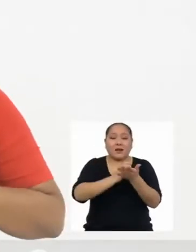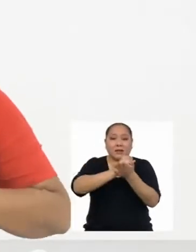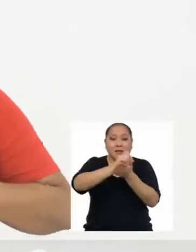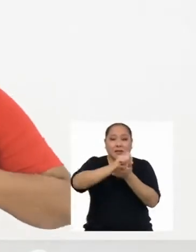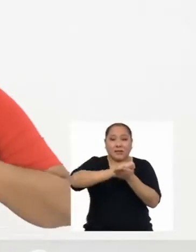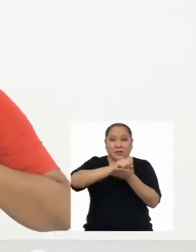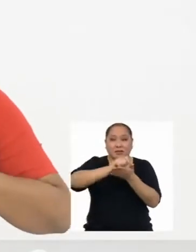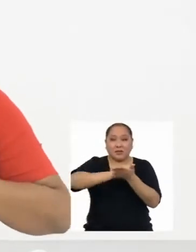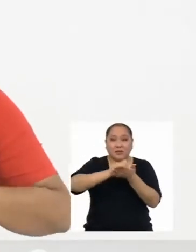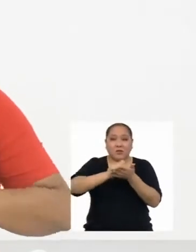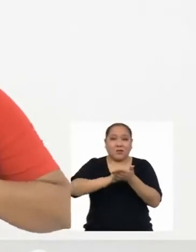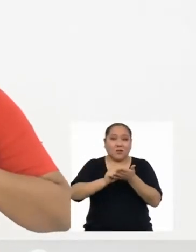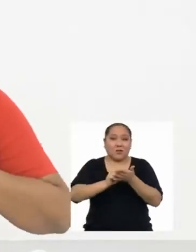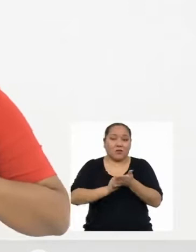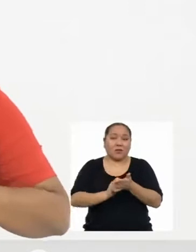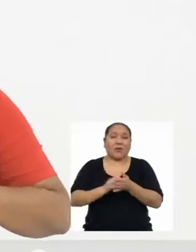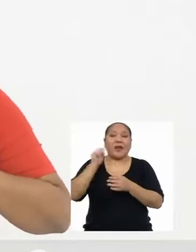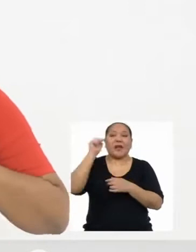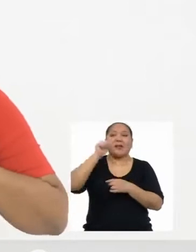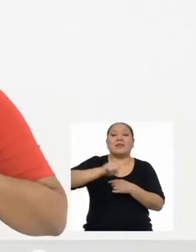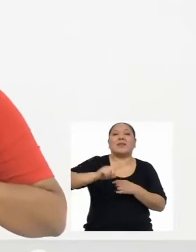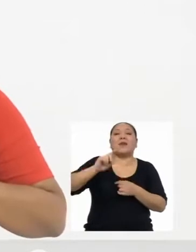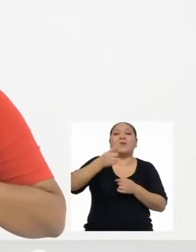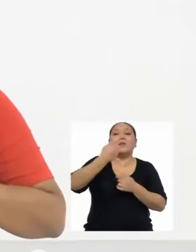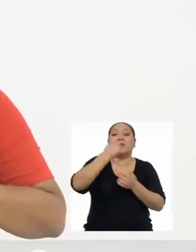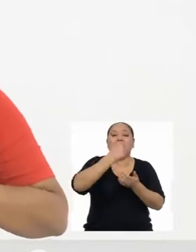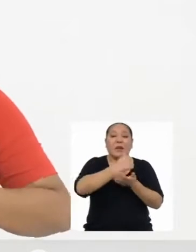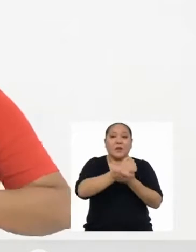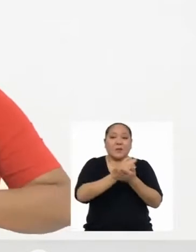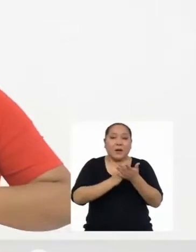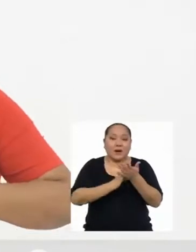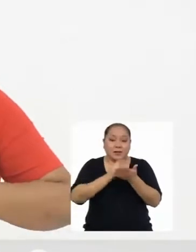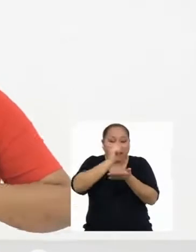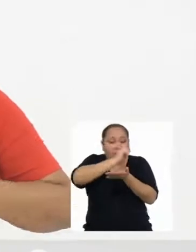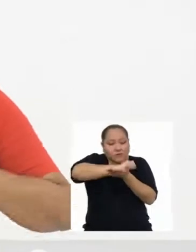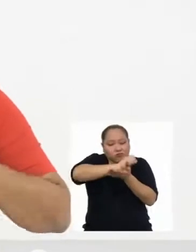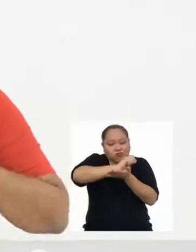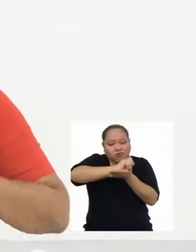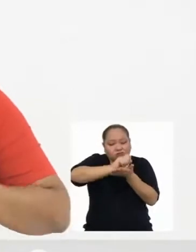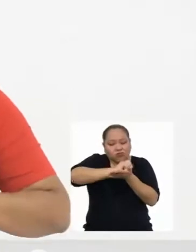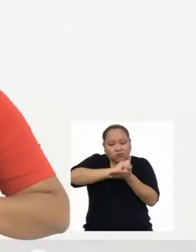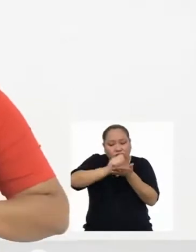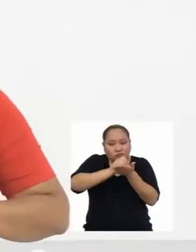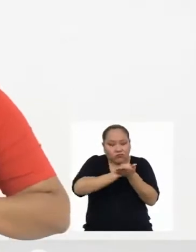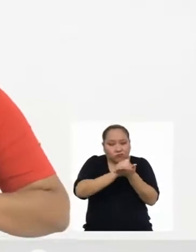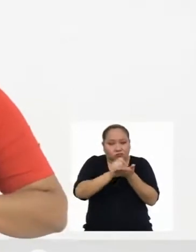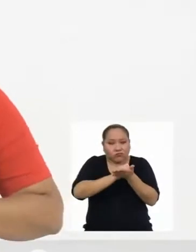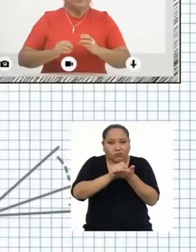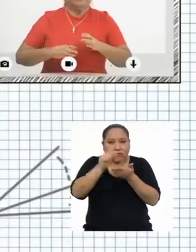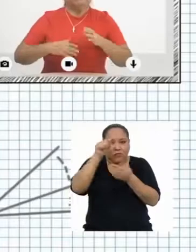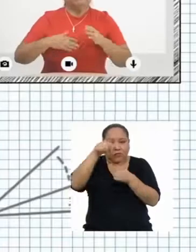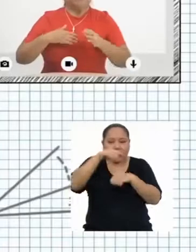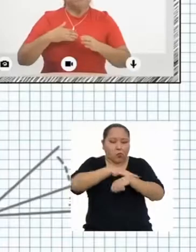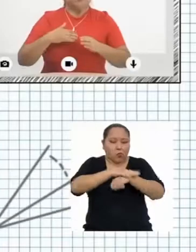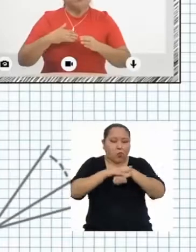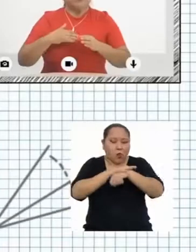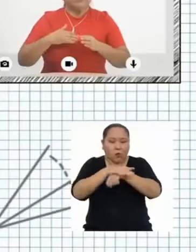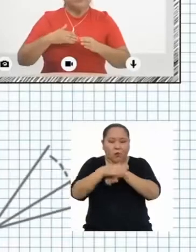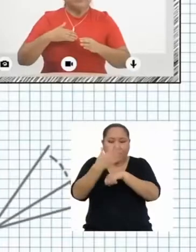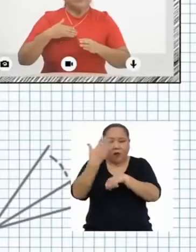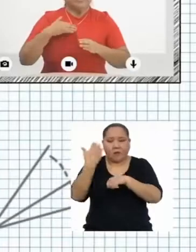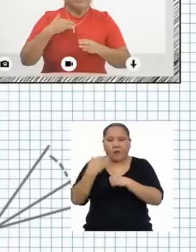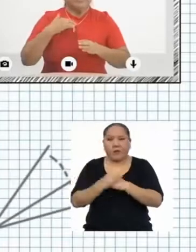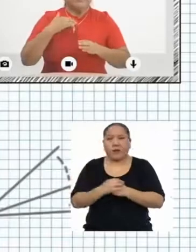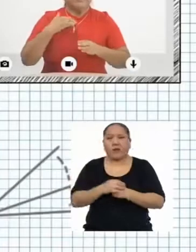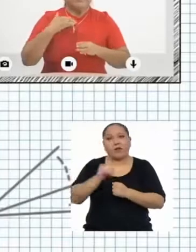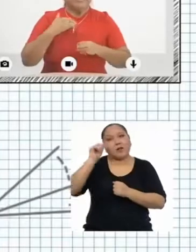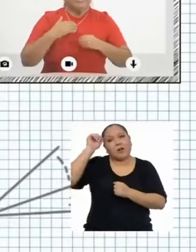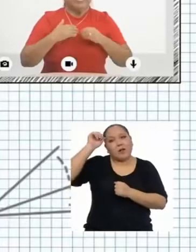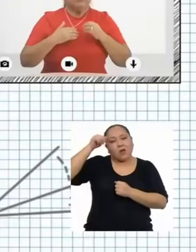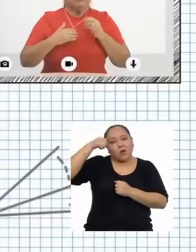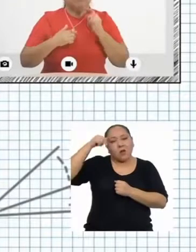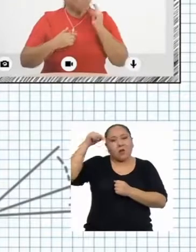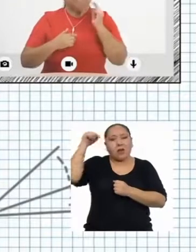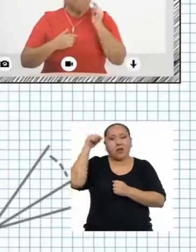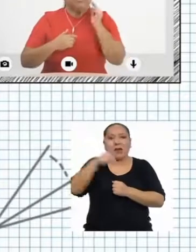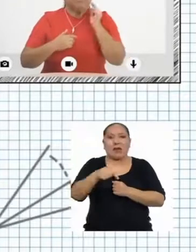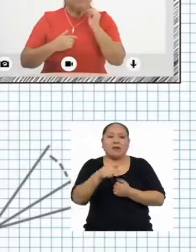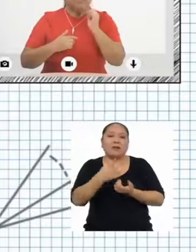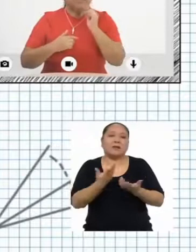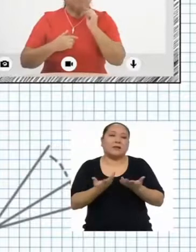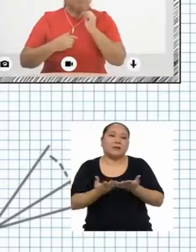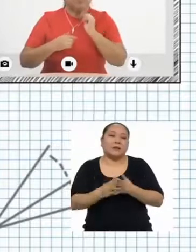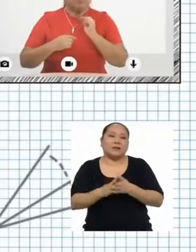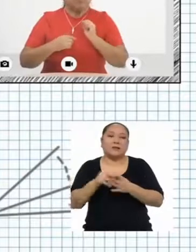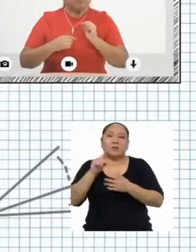toca realizar la primera versión del texto a partir de lo planificado. Recuerda que este es